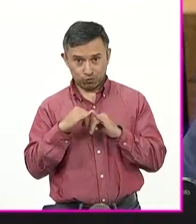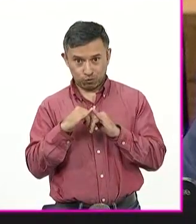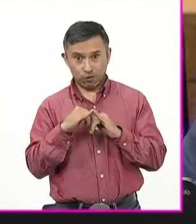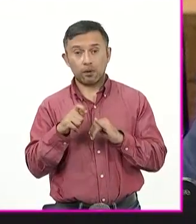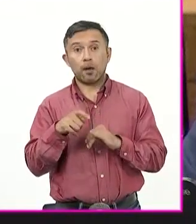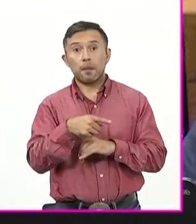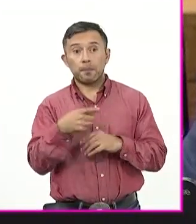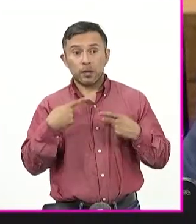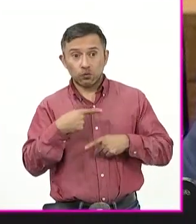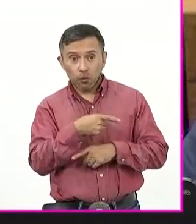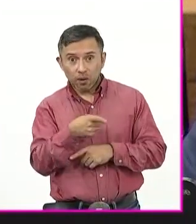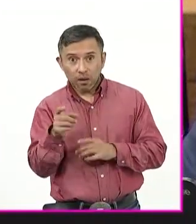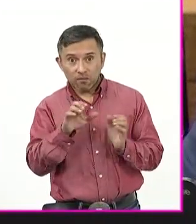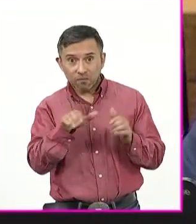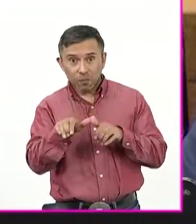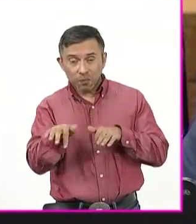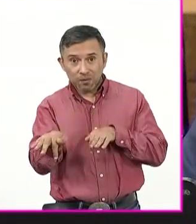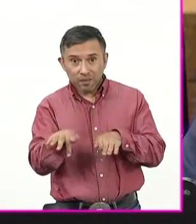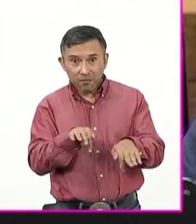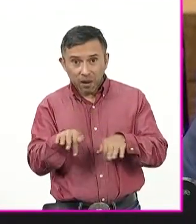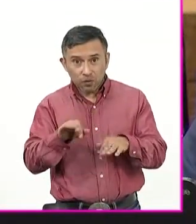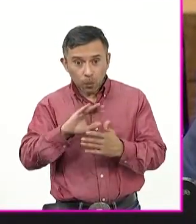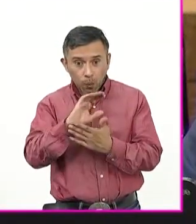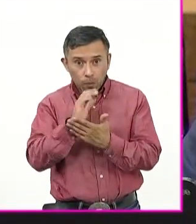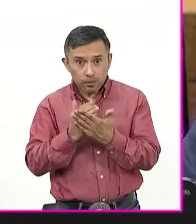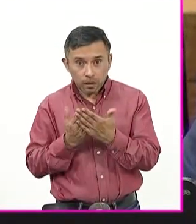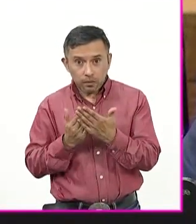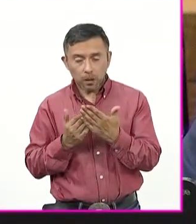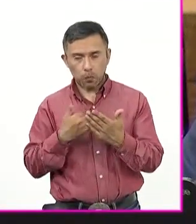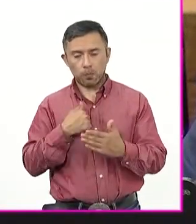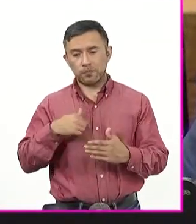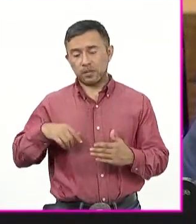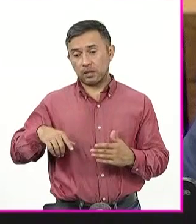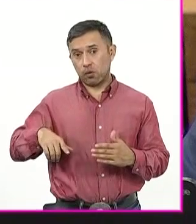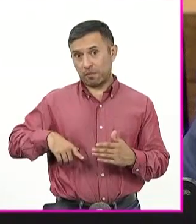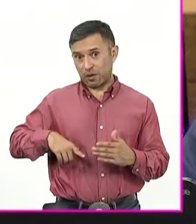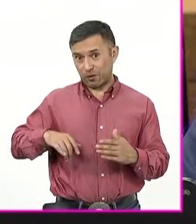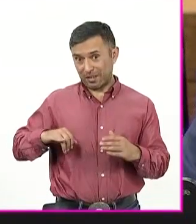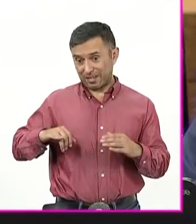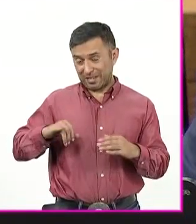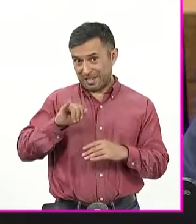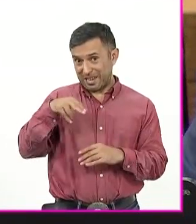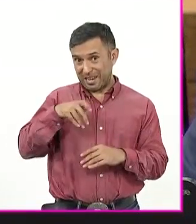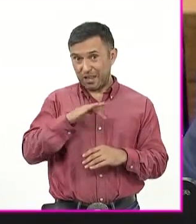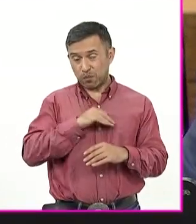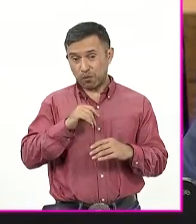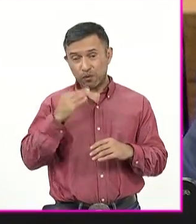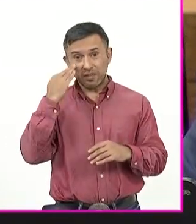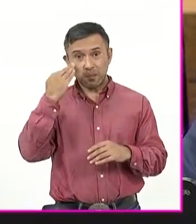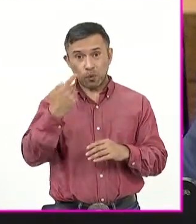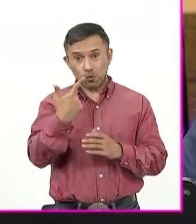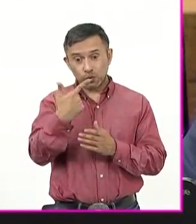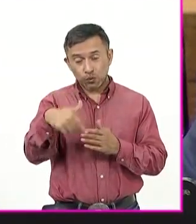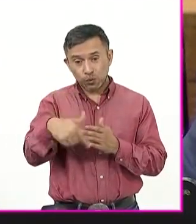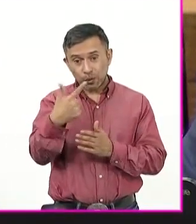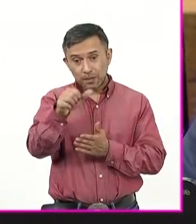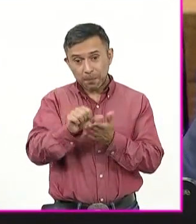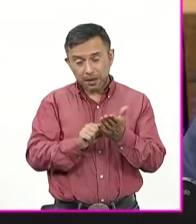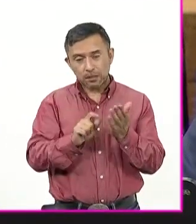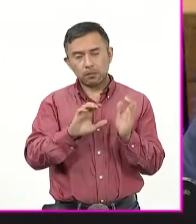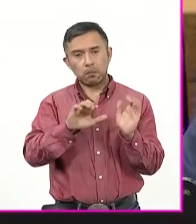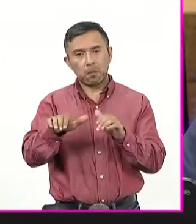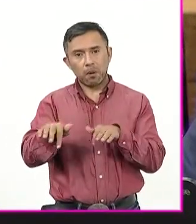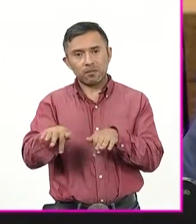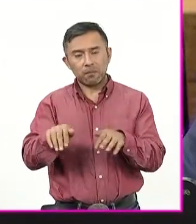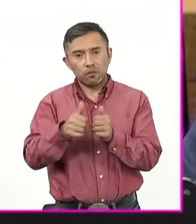en esas tareas, los contrataría en la plantilla del instituto por 12 meses, cuando realmente los utilizo para 3. Sí contamos con